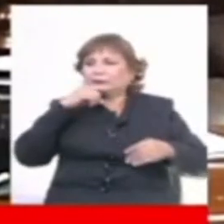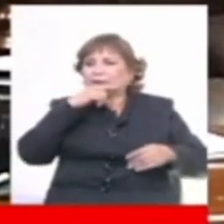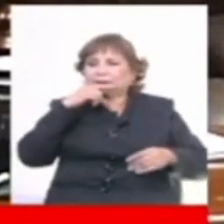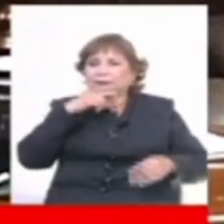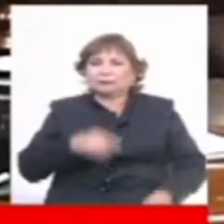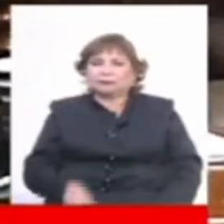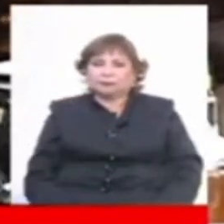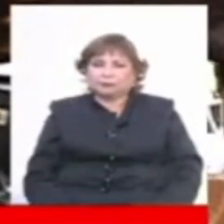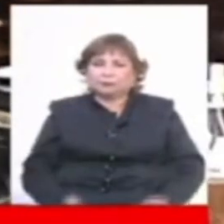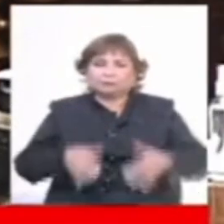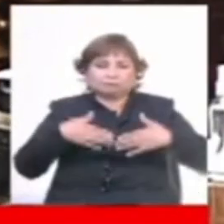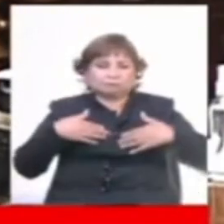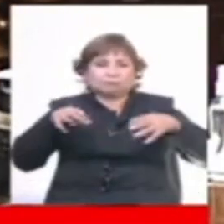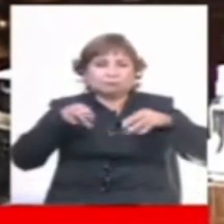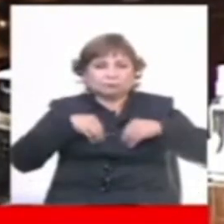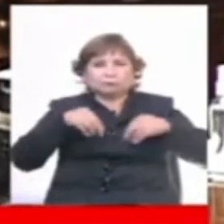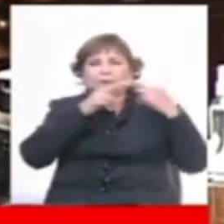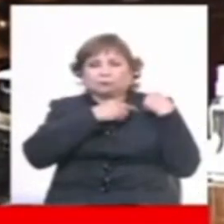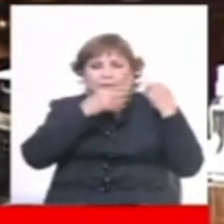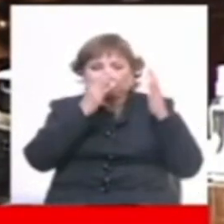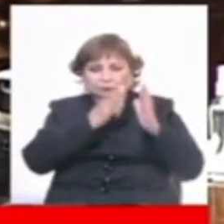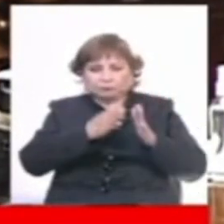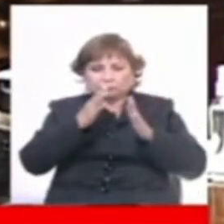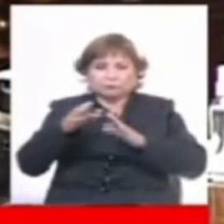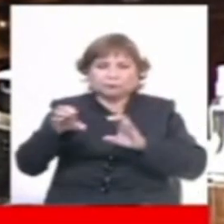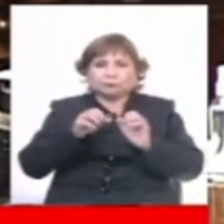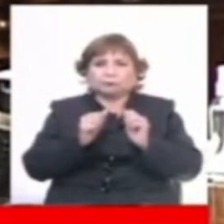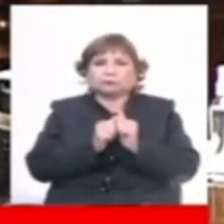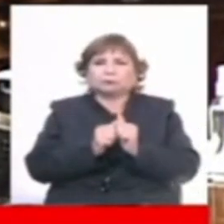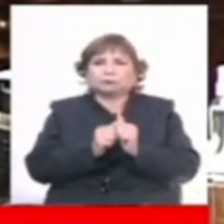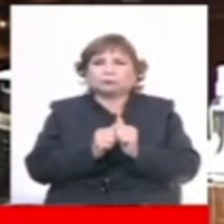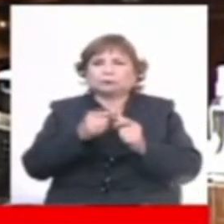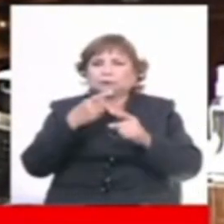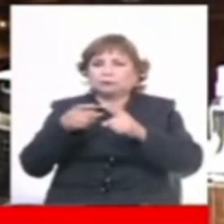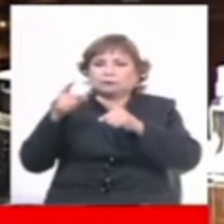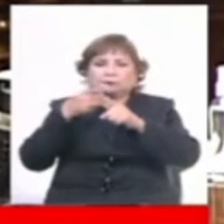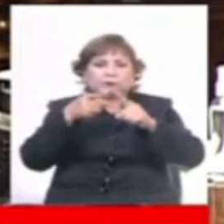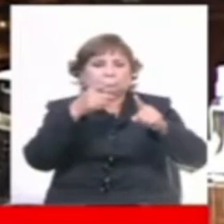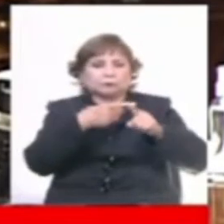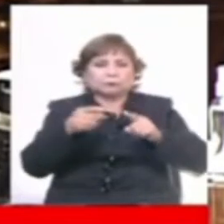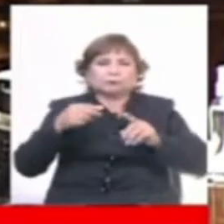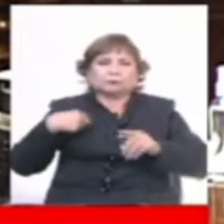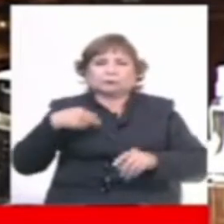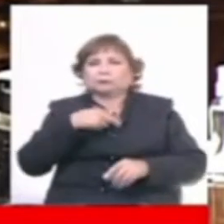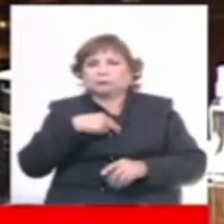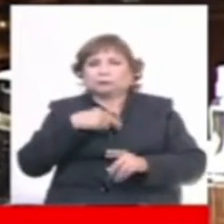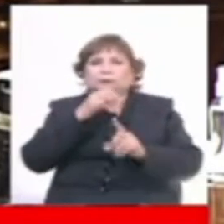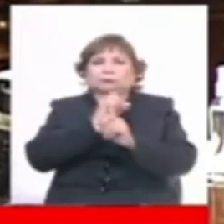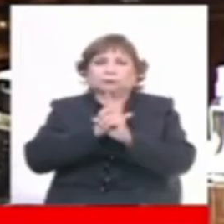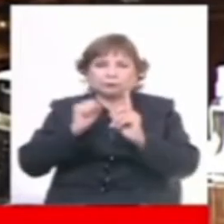mujeres cumplamos un rol protagónico en diversos ámbitos de nuestra sociedad.